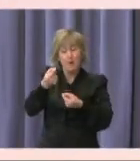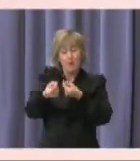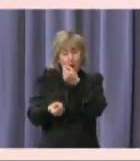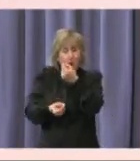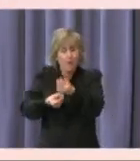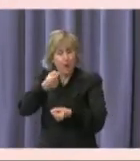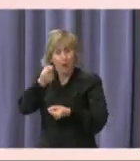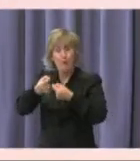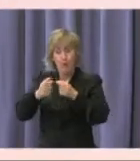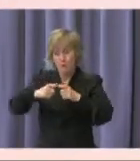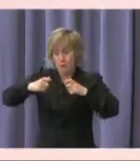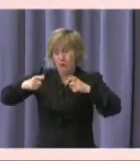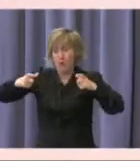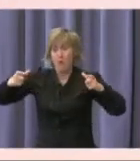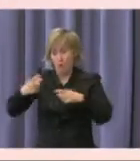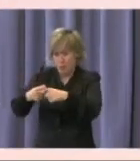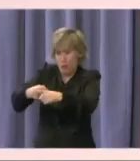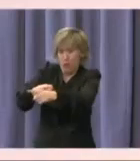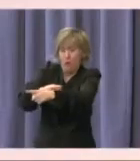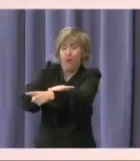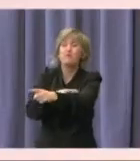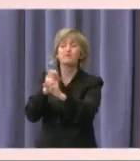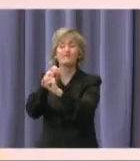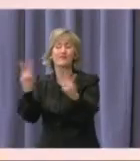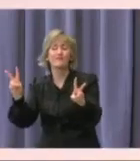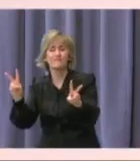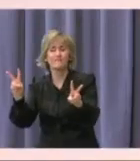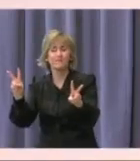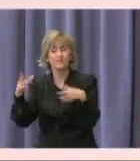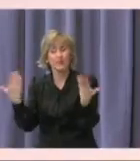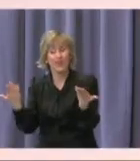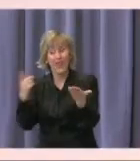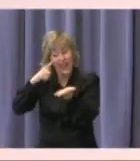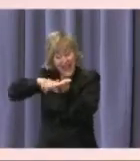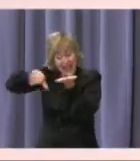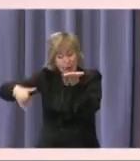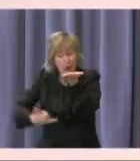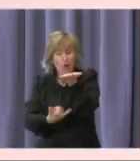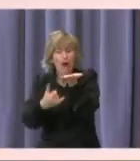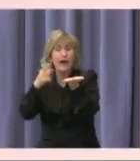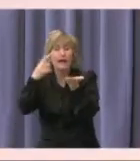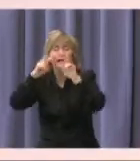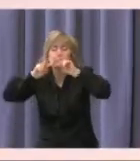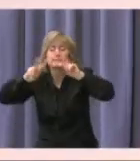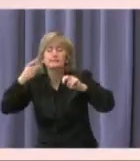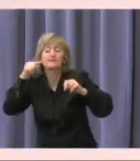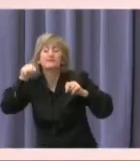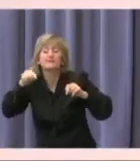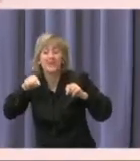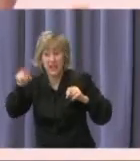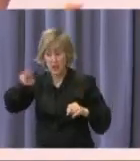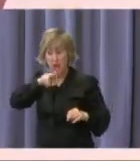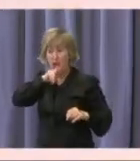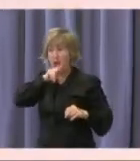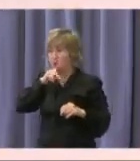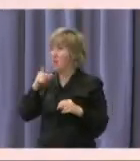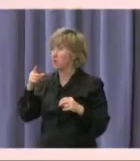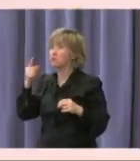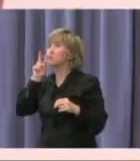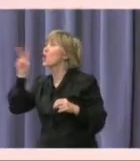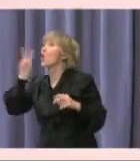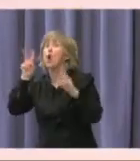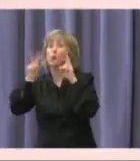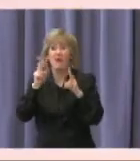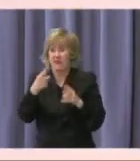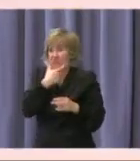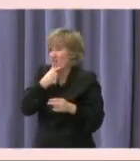puta, zorra y lo que queráis. Entonces, el lenguaje está en el fondo. Y hay una violencia verbal que se ve fácilmente porque es brutal